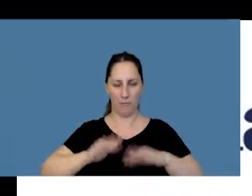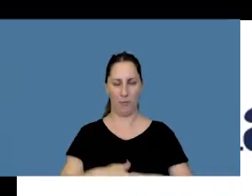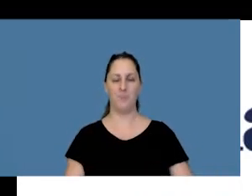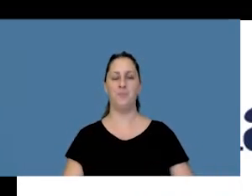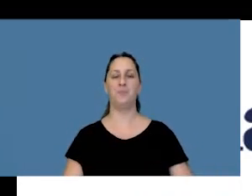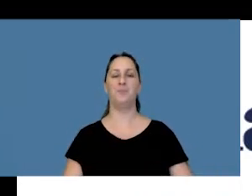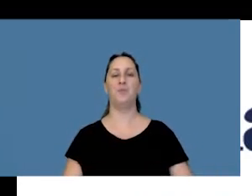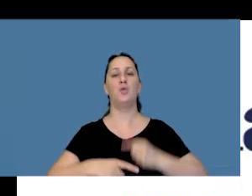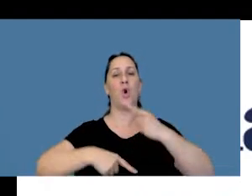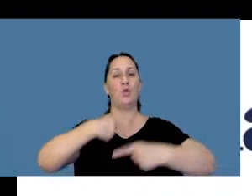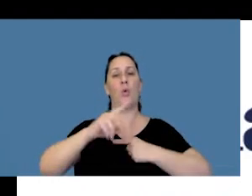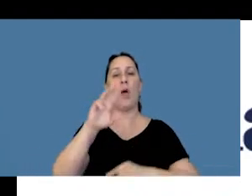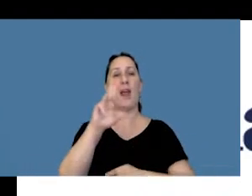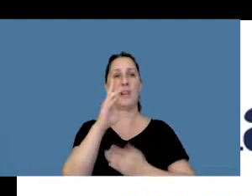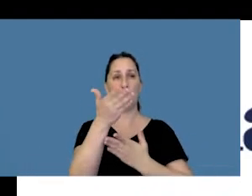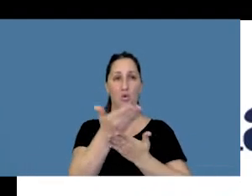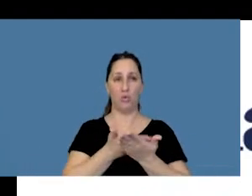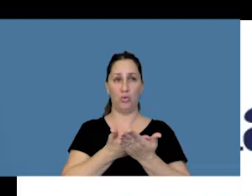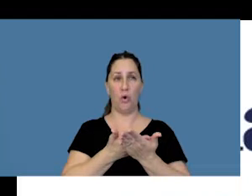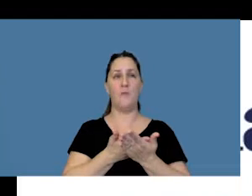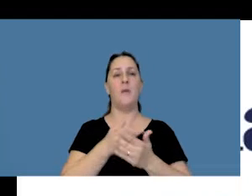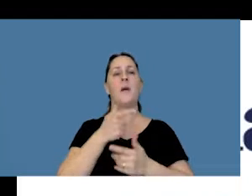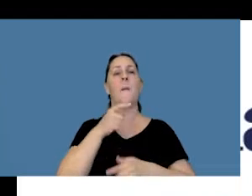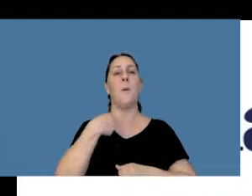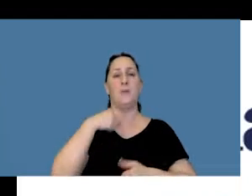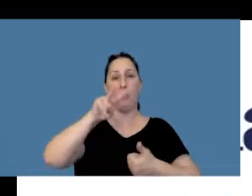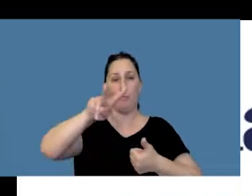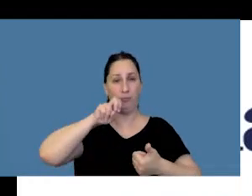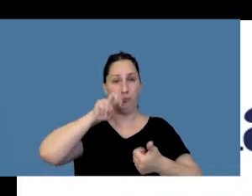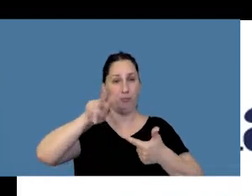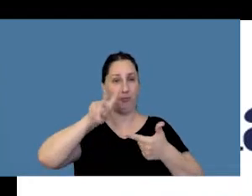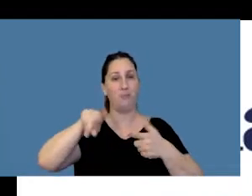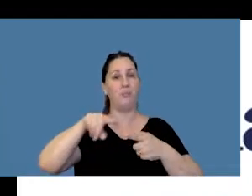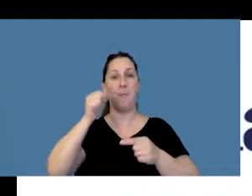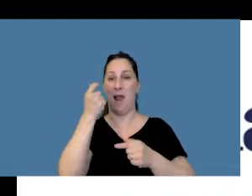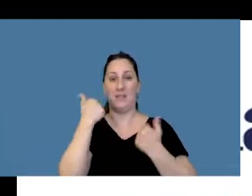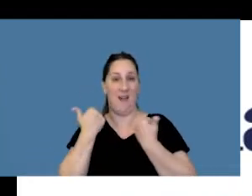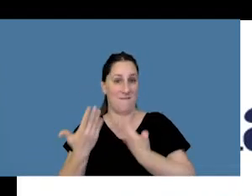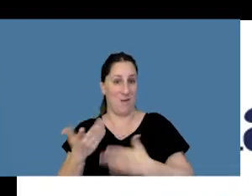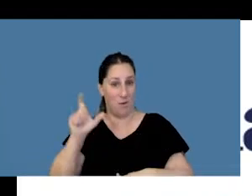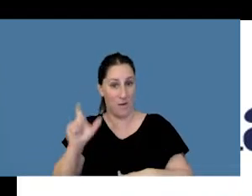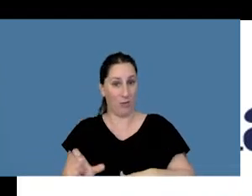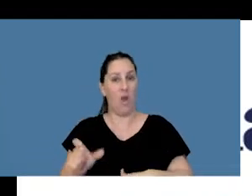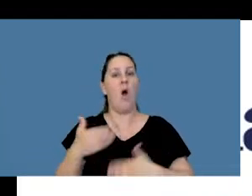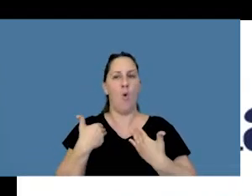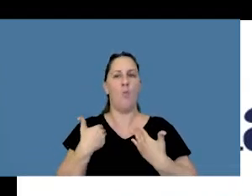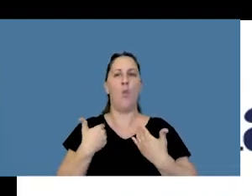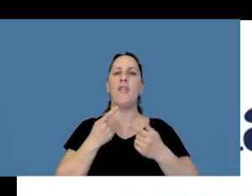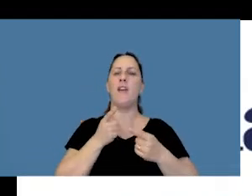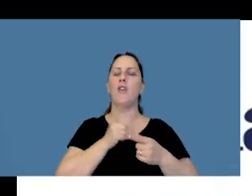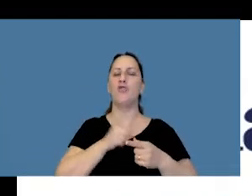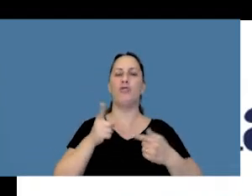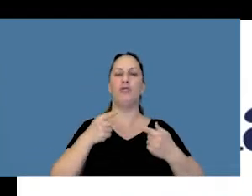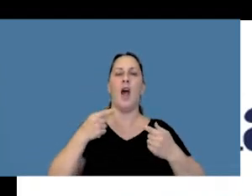Siguiendo con esta resolución, cuando estas percepciones generen saldo a favor, podrá ser aplicado contra otras